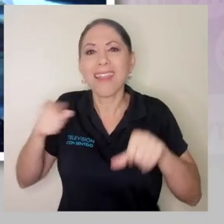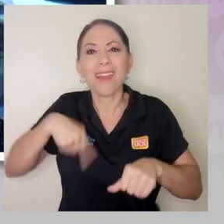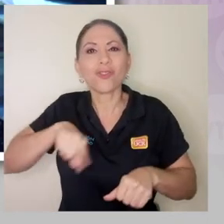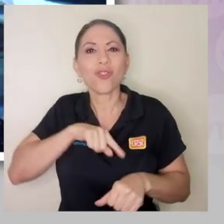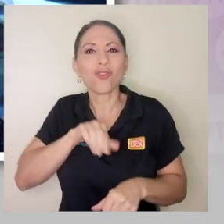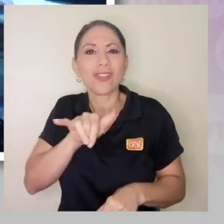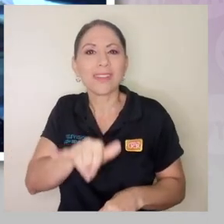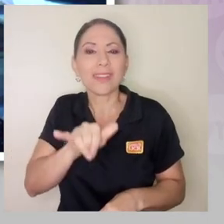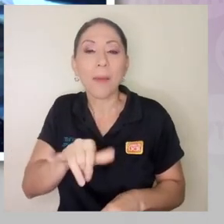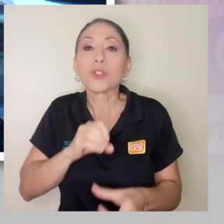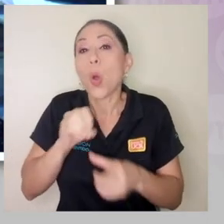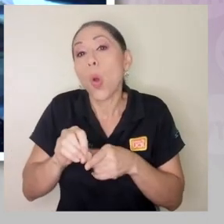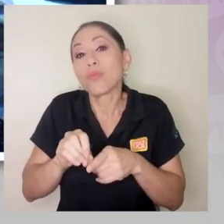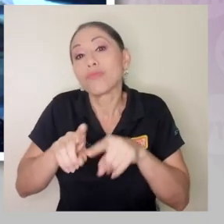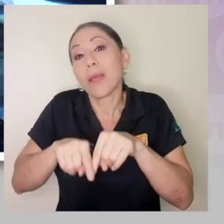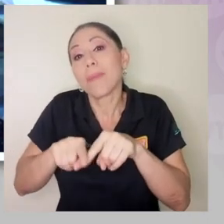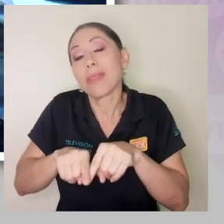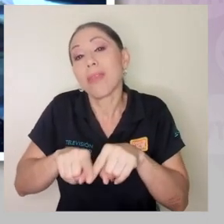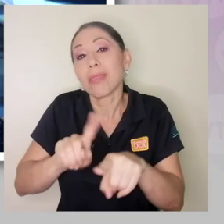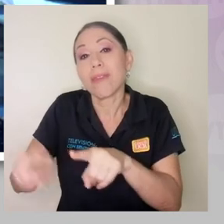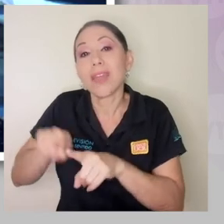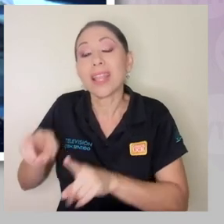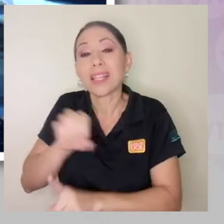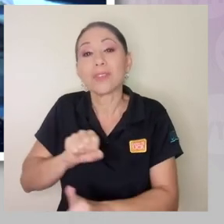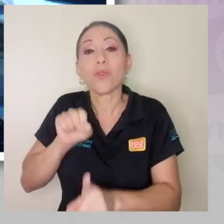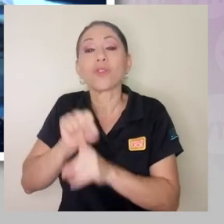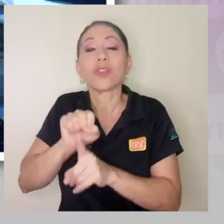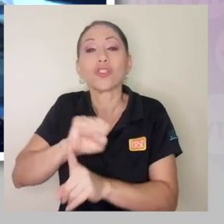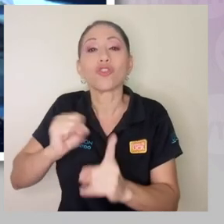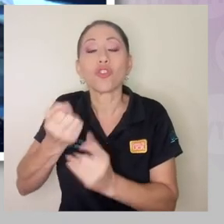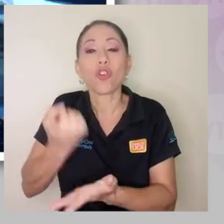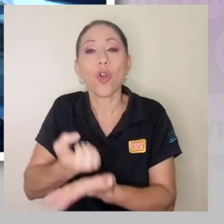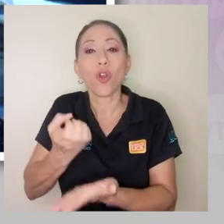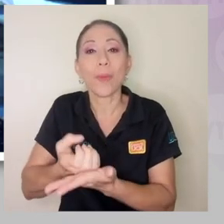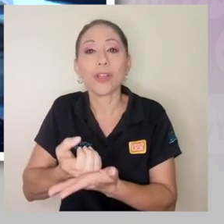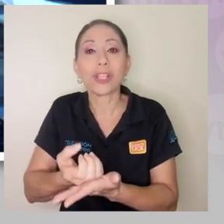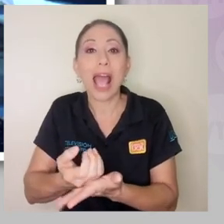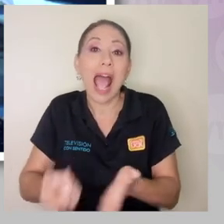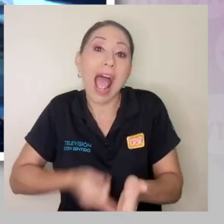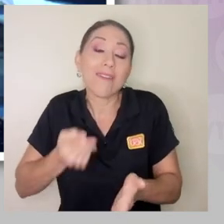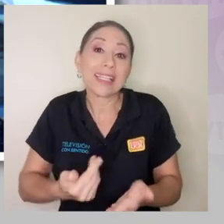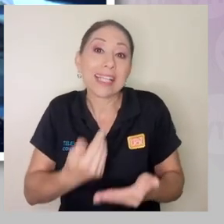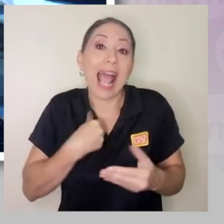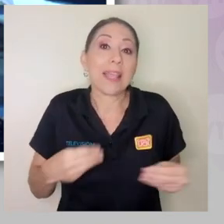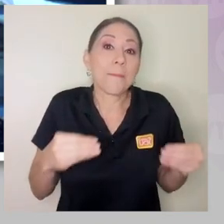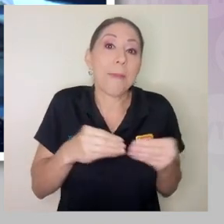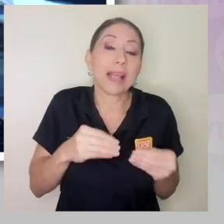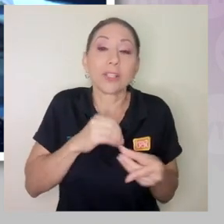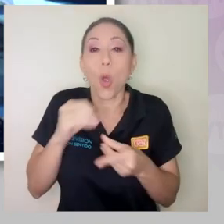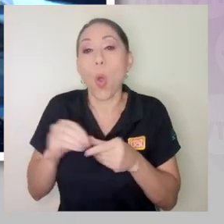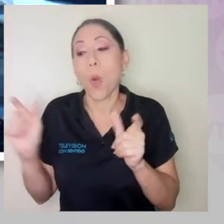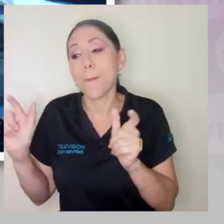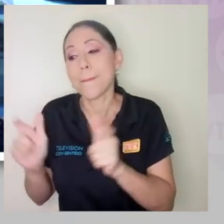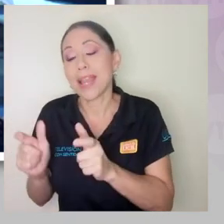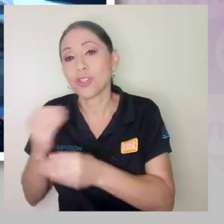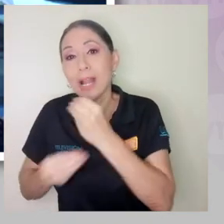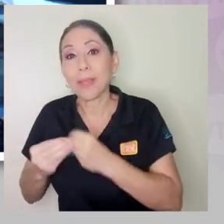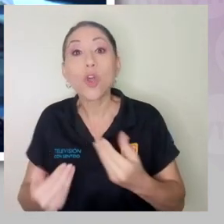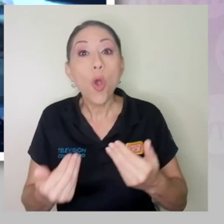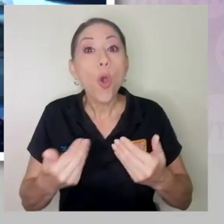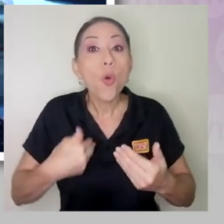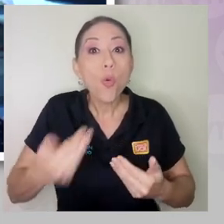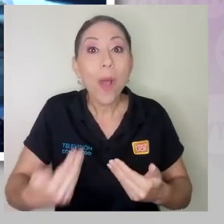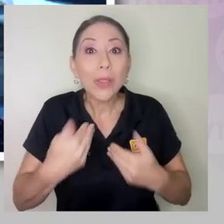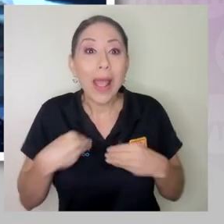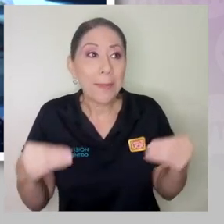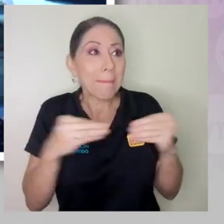de las diferentes circunstancias socioeconómicas, a veces en algunos casos hay más o hay menos alimento. Cuando hay más disponibilidad de alimento y esa